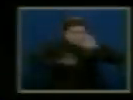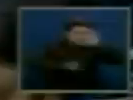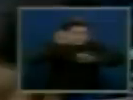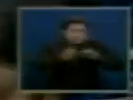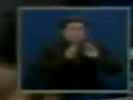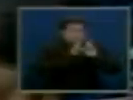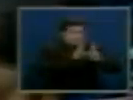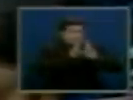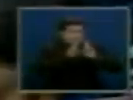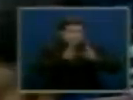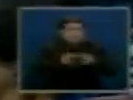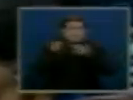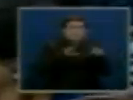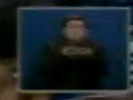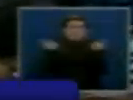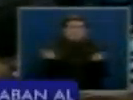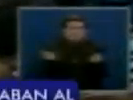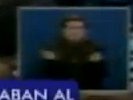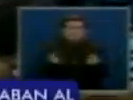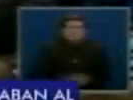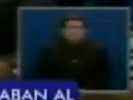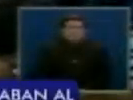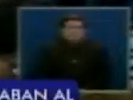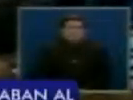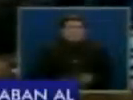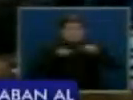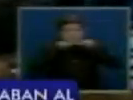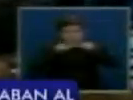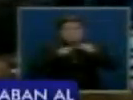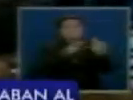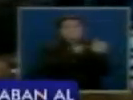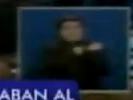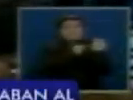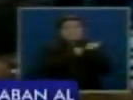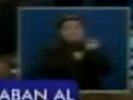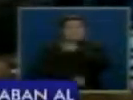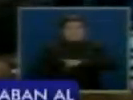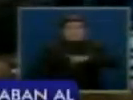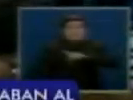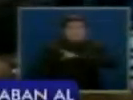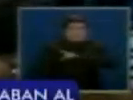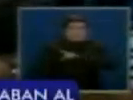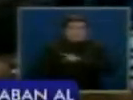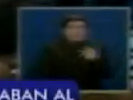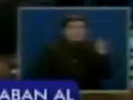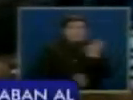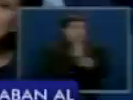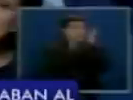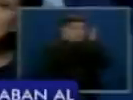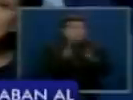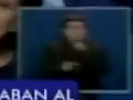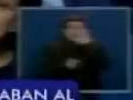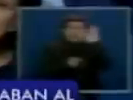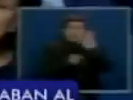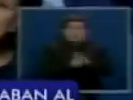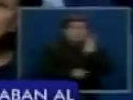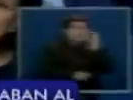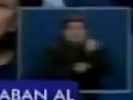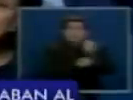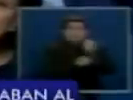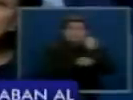resultados y rendición de cuentas, con la consecuente responsabilidad personal para los funcionarios en el cumplimiento de sus